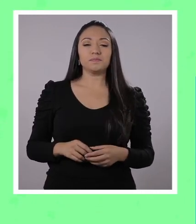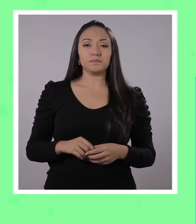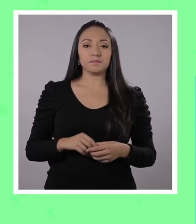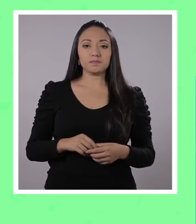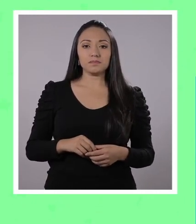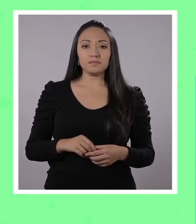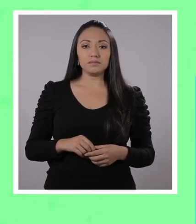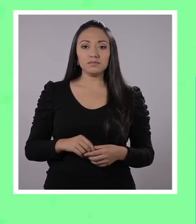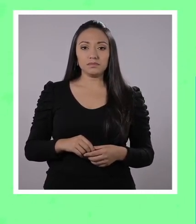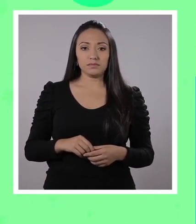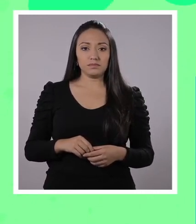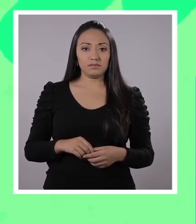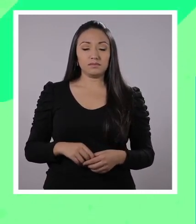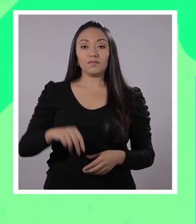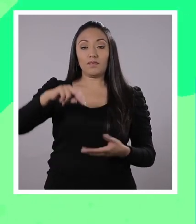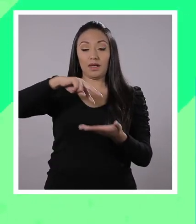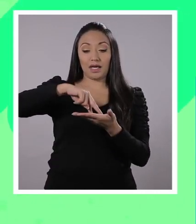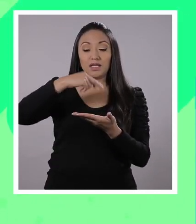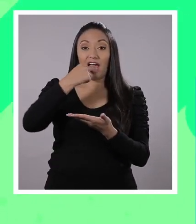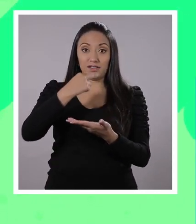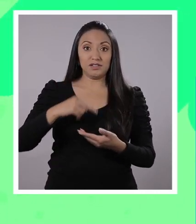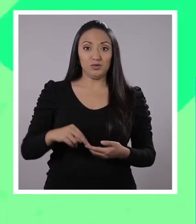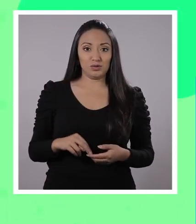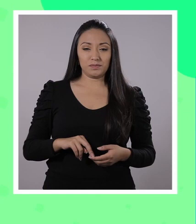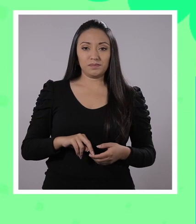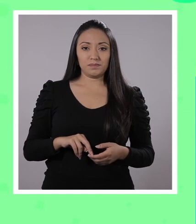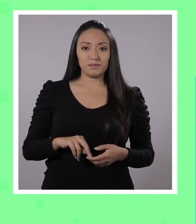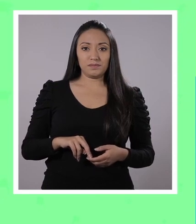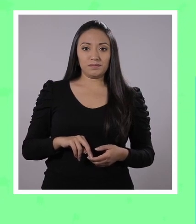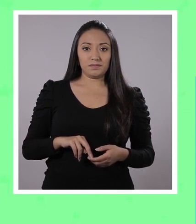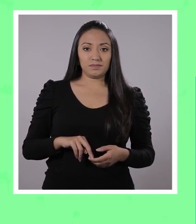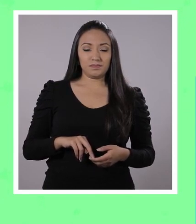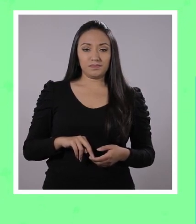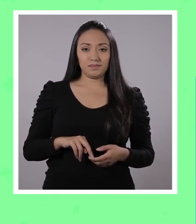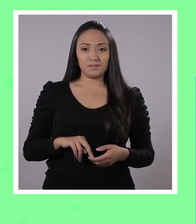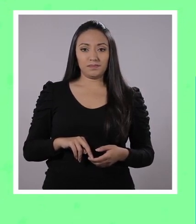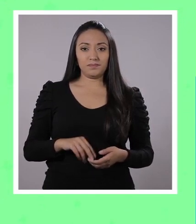cuchillo. Tercer elemento, tenedor.